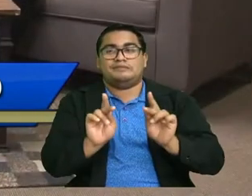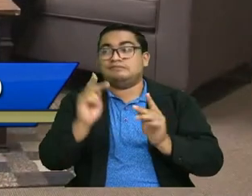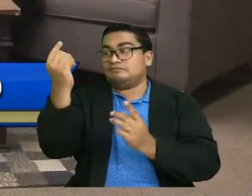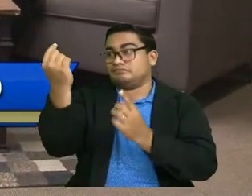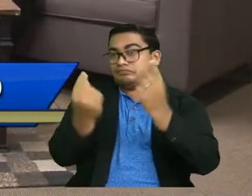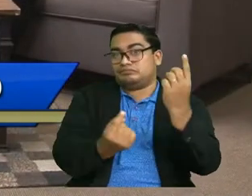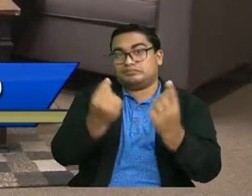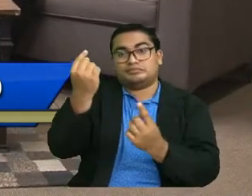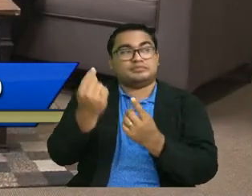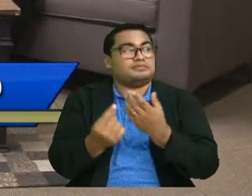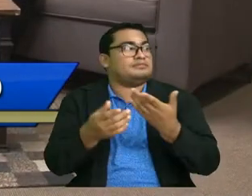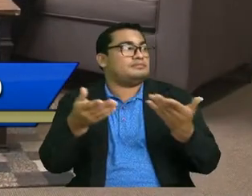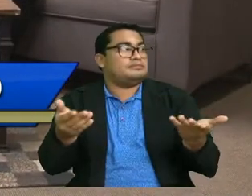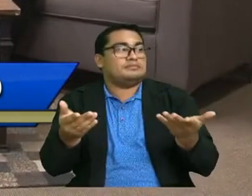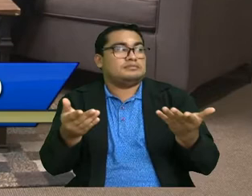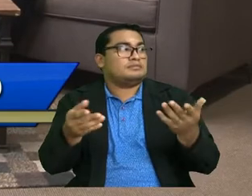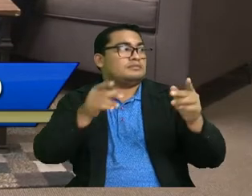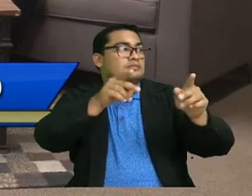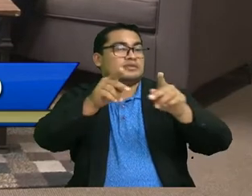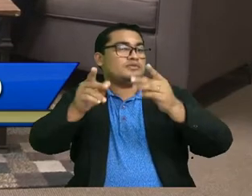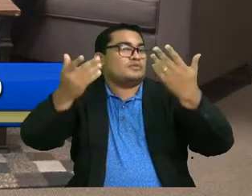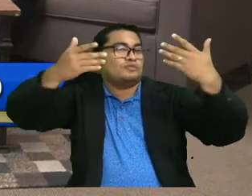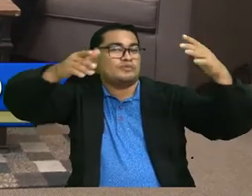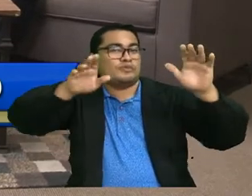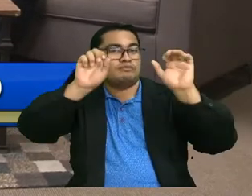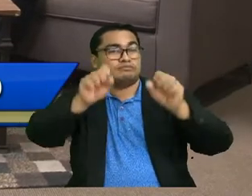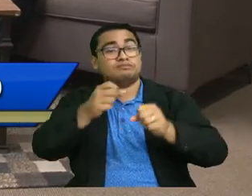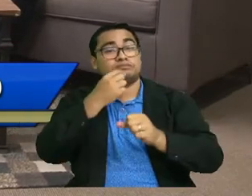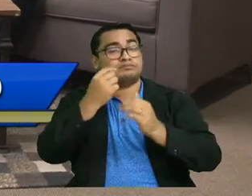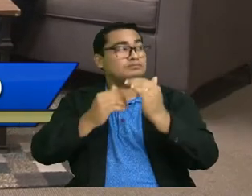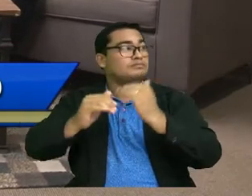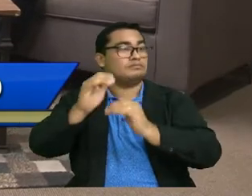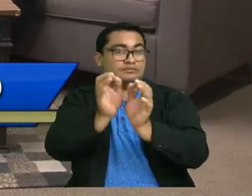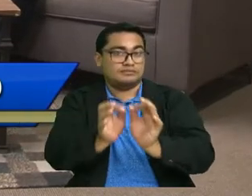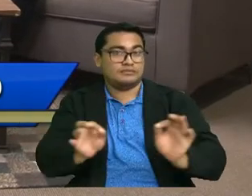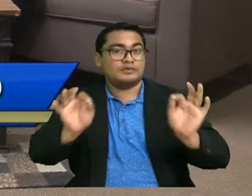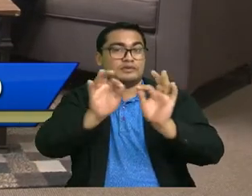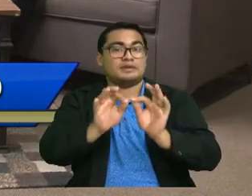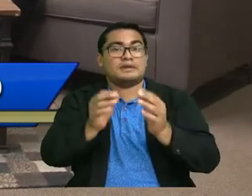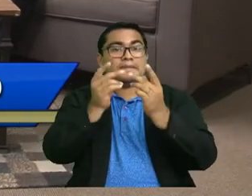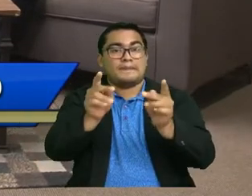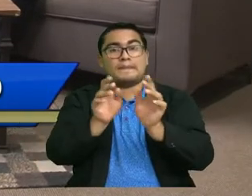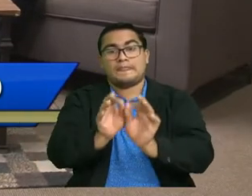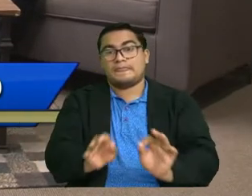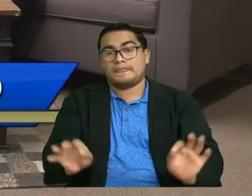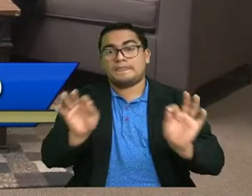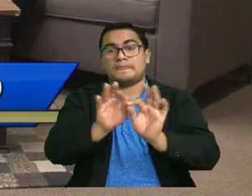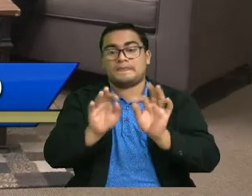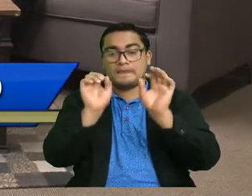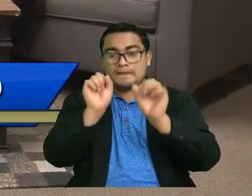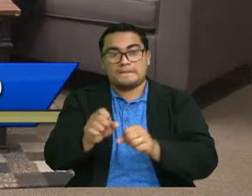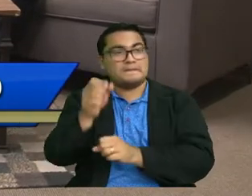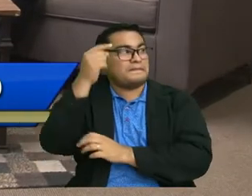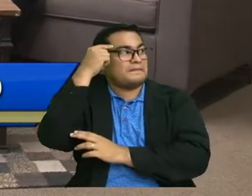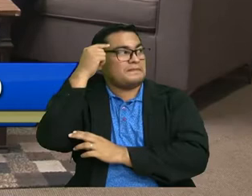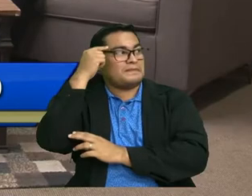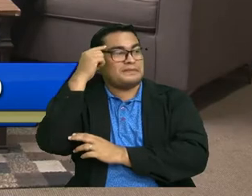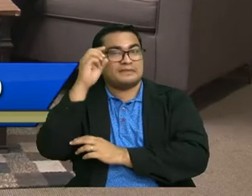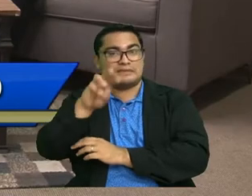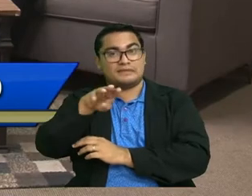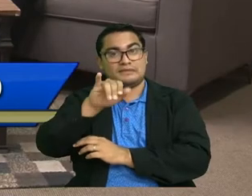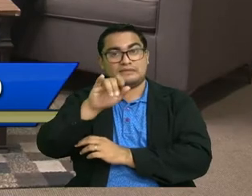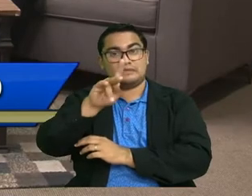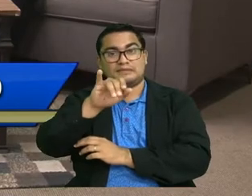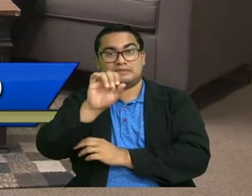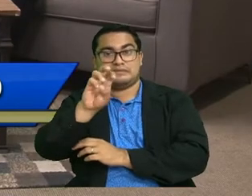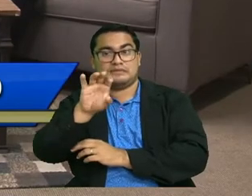público podríamos tener, así que cualquier cantidad podría superar nuestras expectativas. Lo importante es poder considerar de que las MIPYMES que están